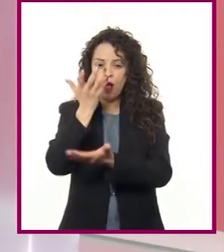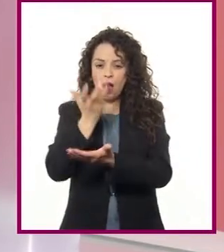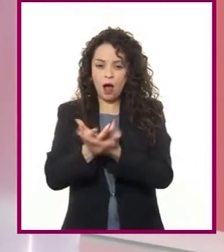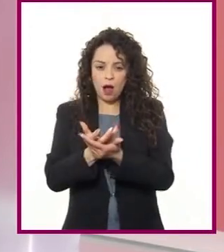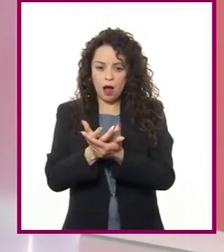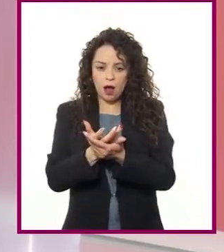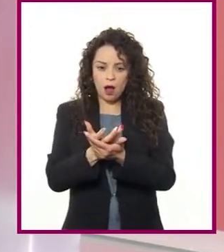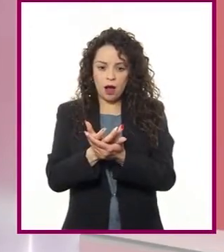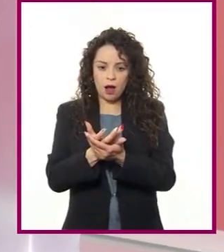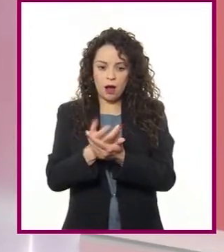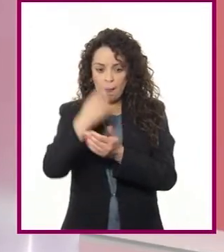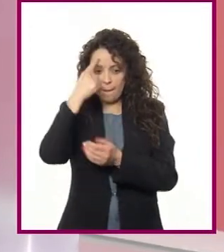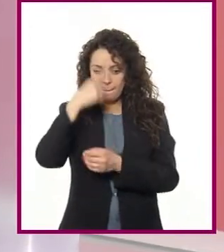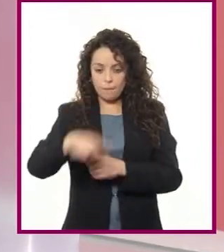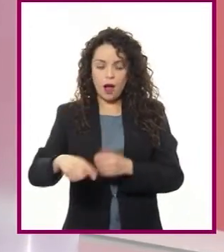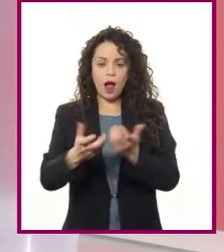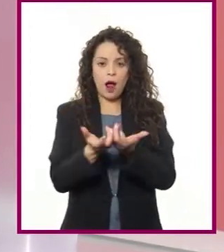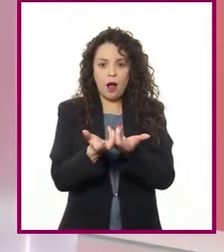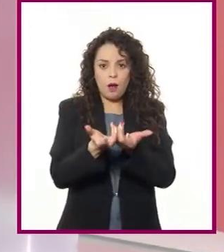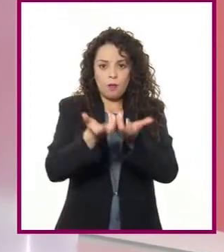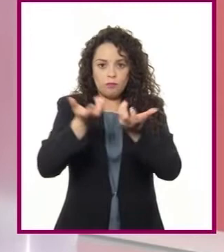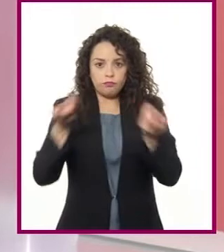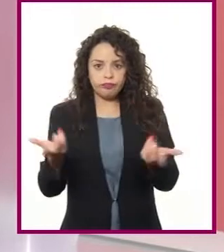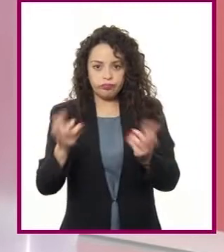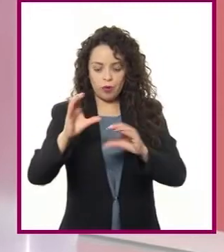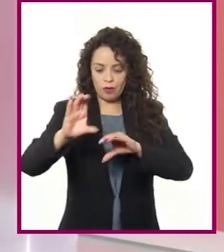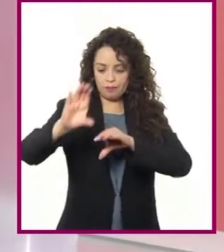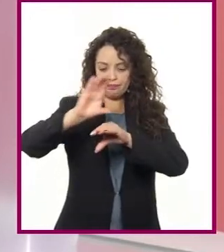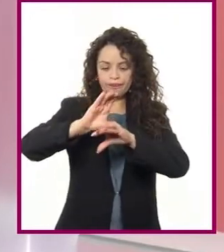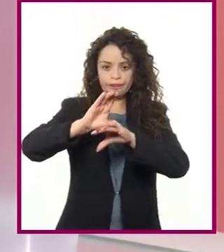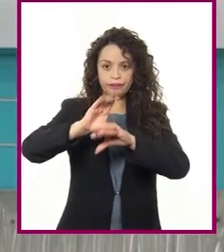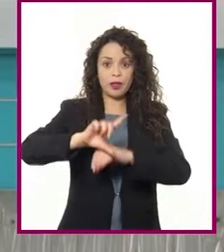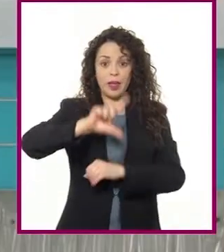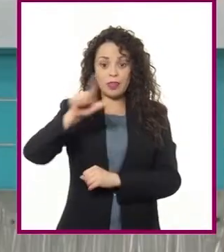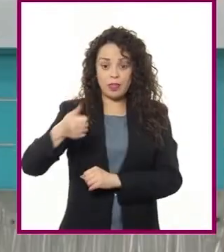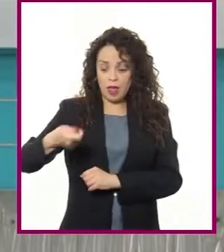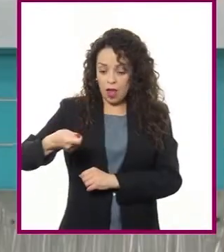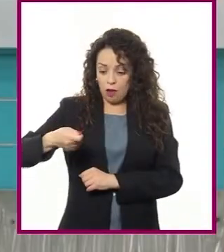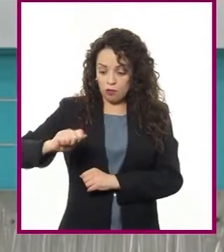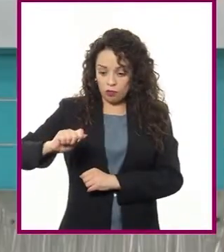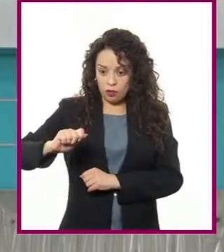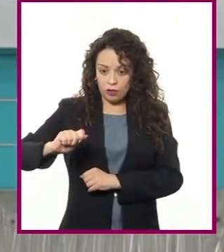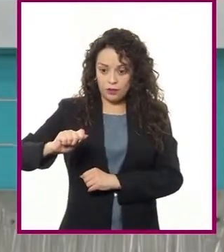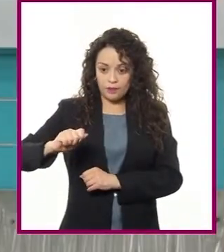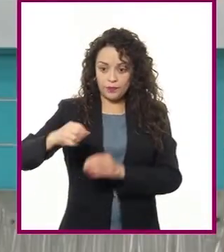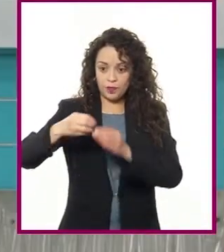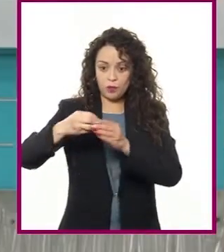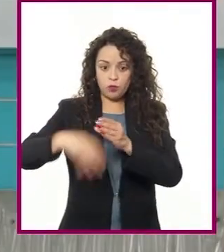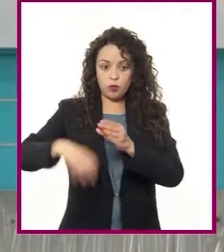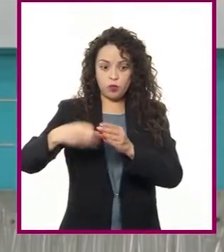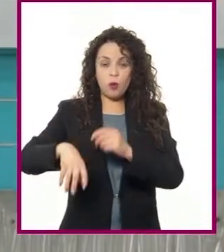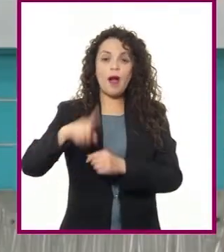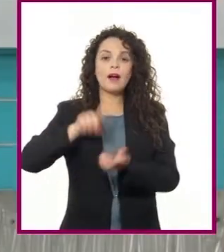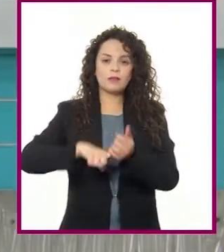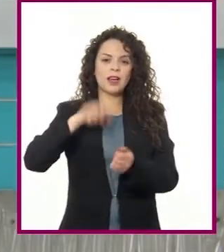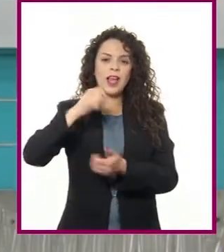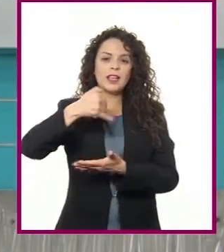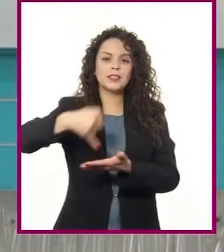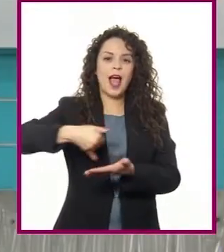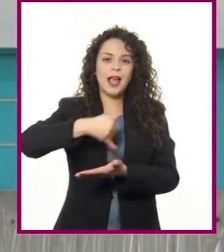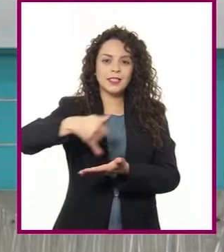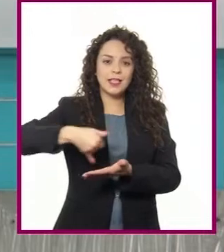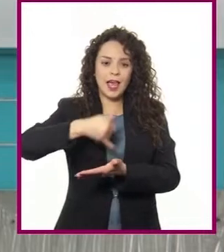de la vinagreta se separen. Luego abramos la llave para que la fase dispersa, que es el aceite, se recolecte, y la